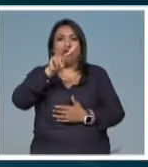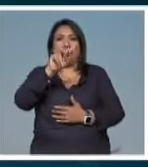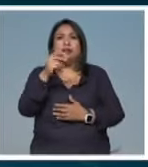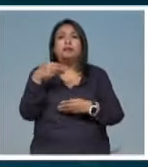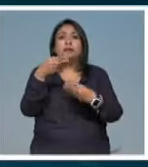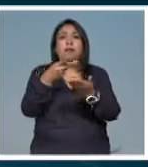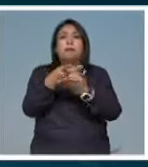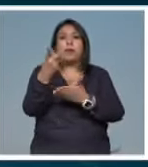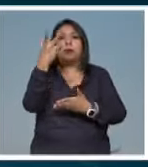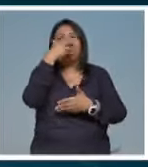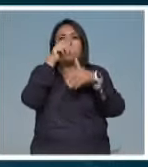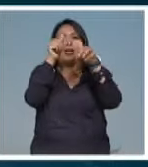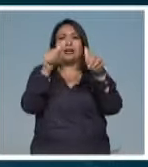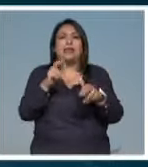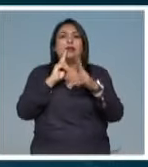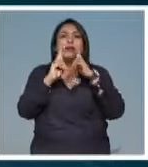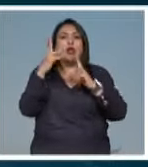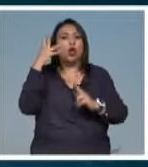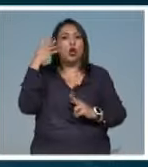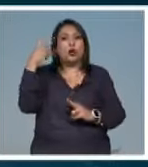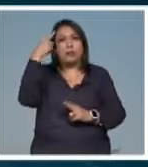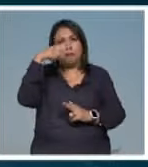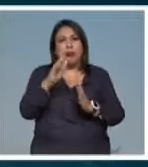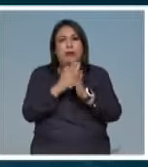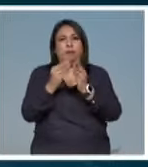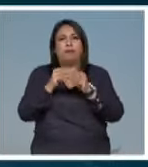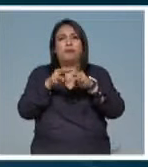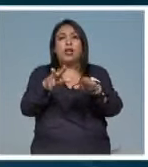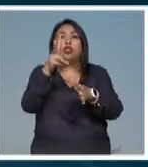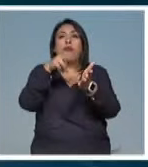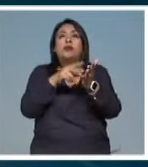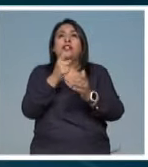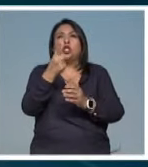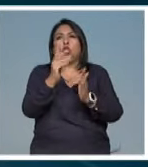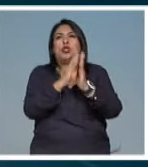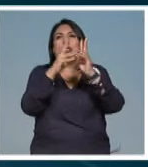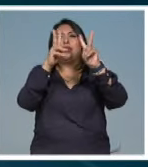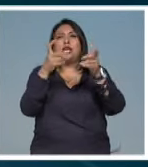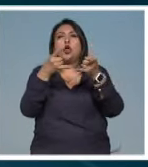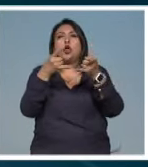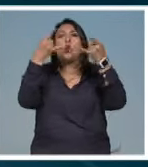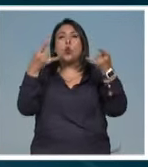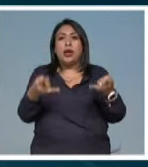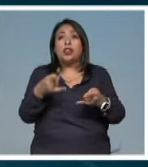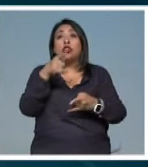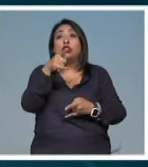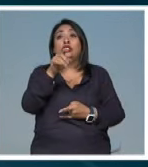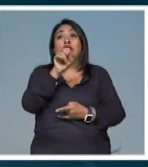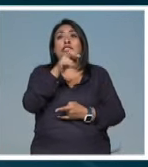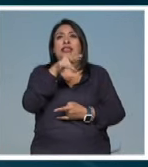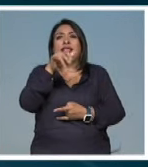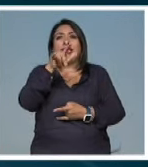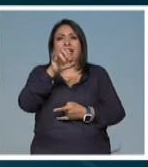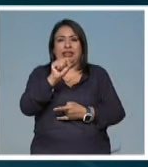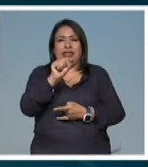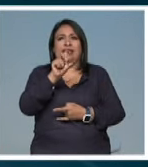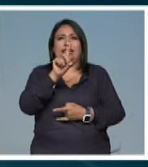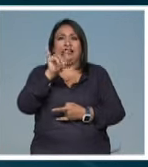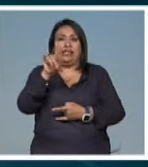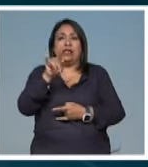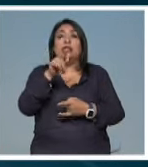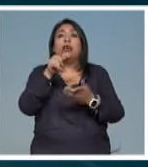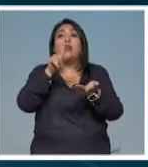Bellas Artes de Narrativa Colima para obra publicada en 2021 por su libro de cuentos titulado Señales Distantes, en el marco